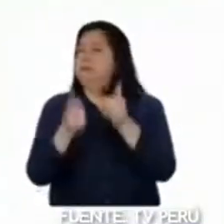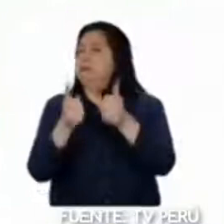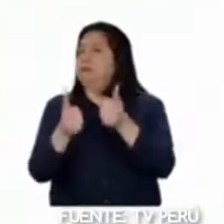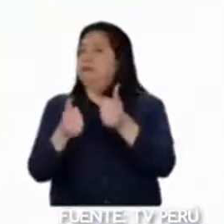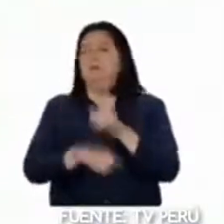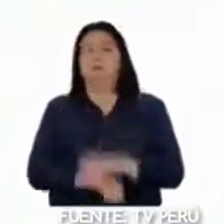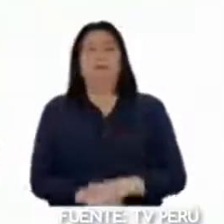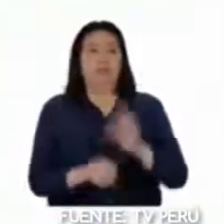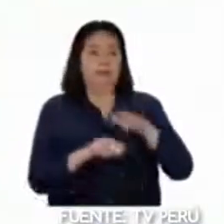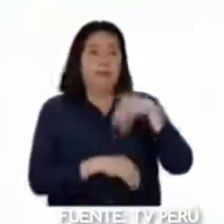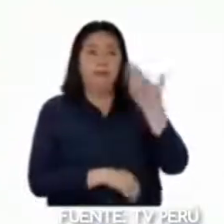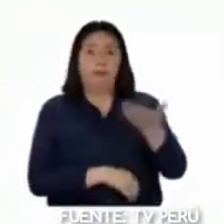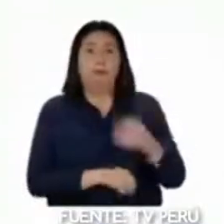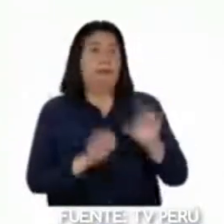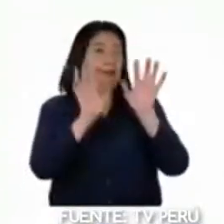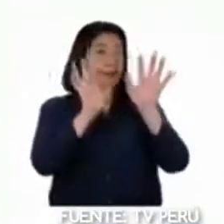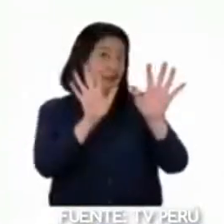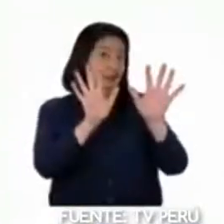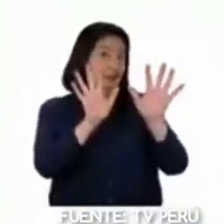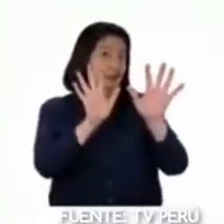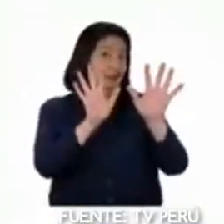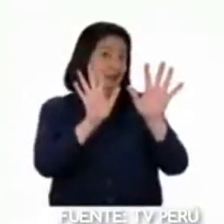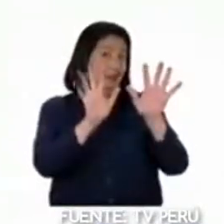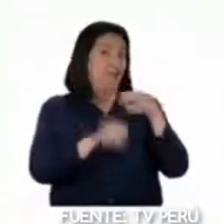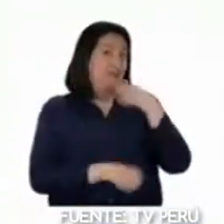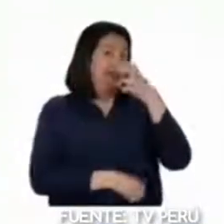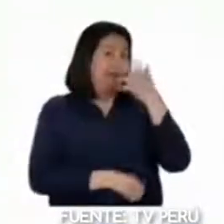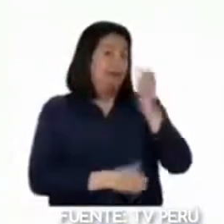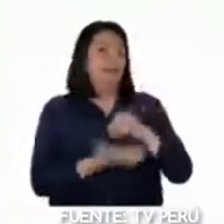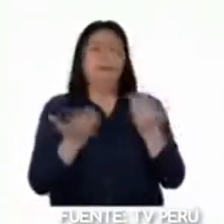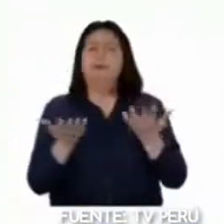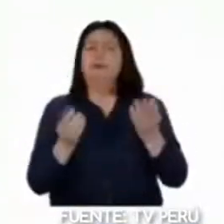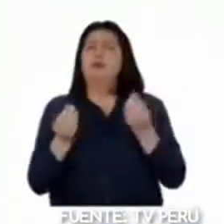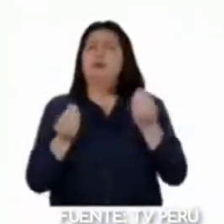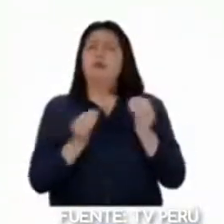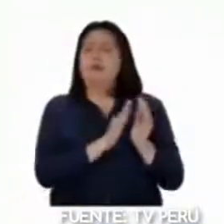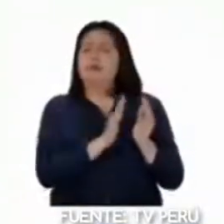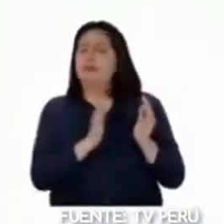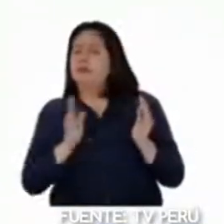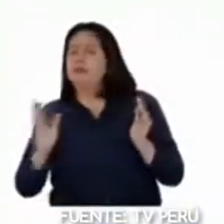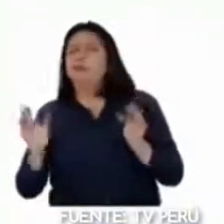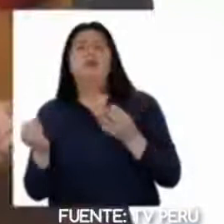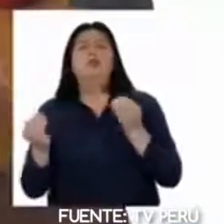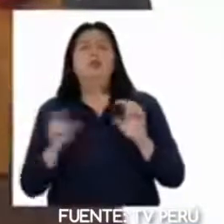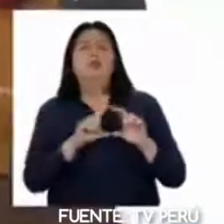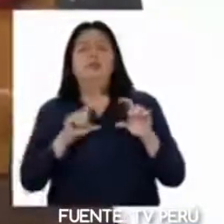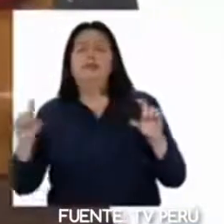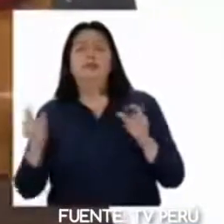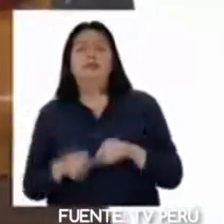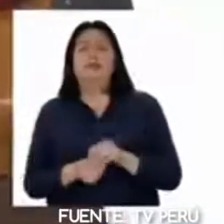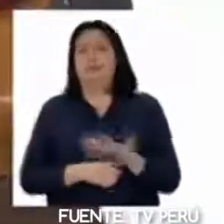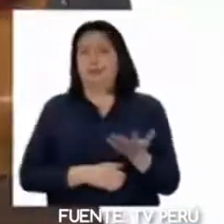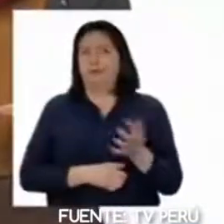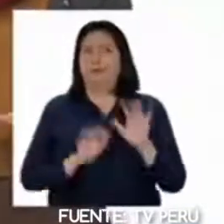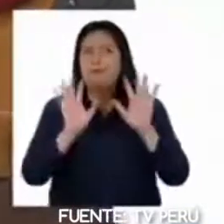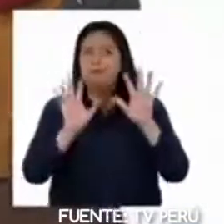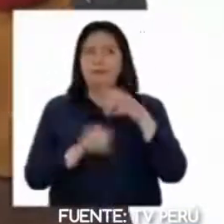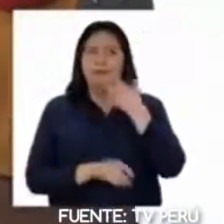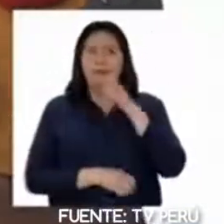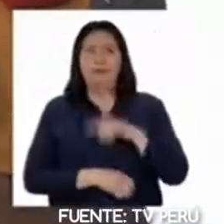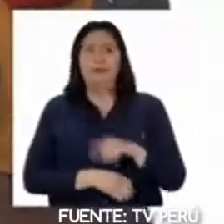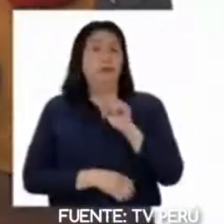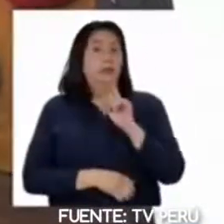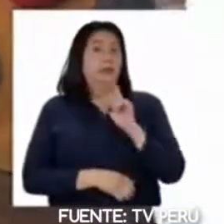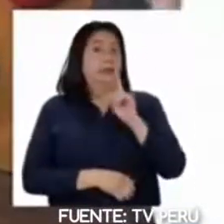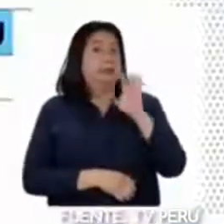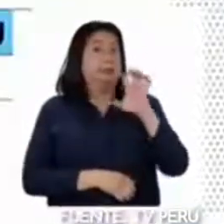Muy bien. Después fueron 10 manzanas. Y eso en el tablero, ¿cómo se representa, Patty? 10 manzanas forman